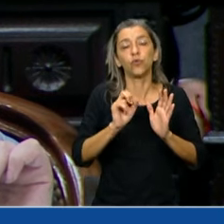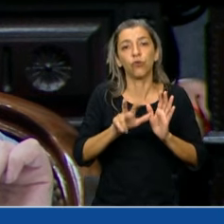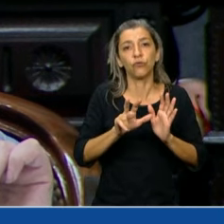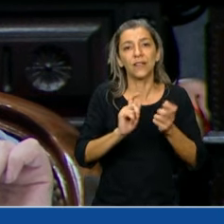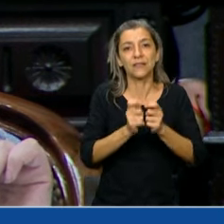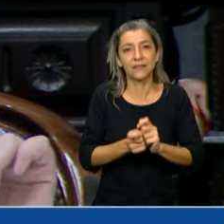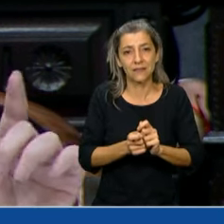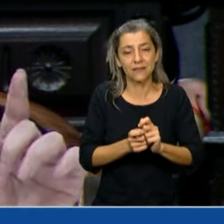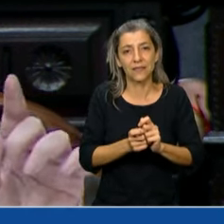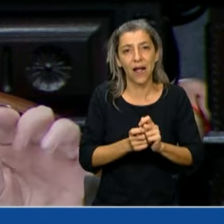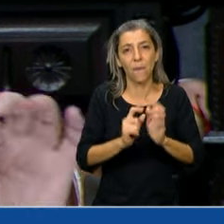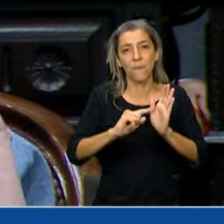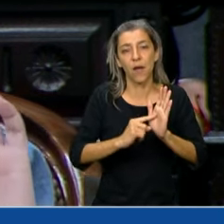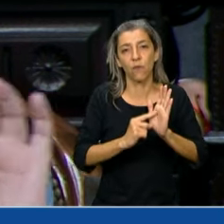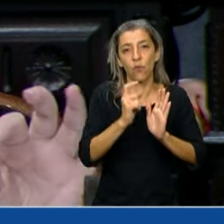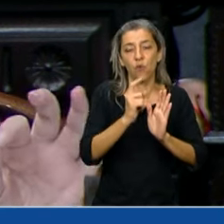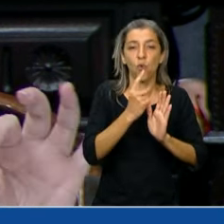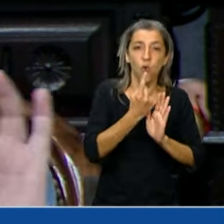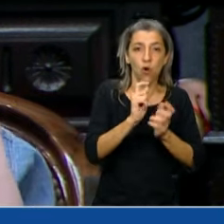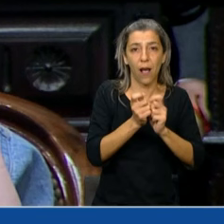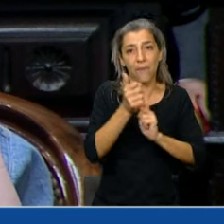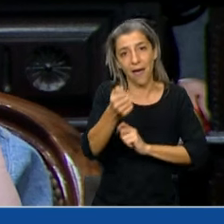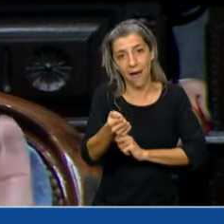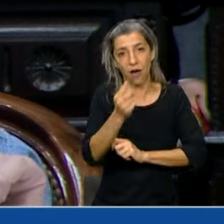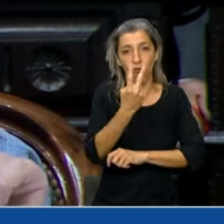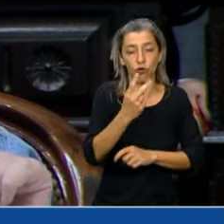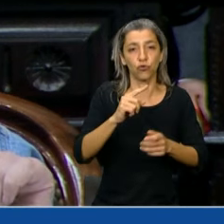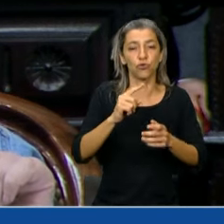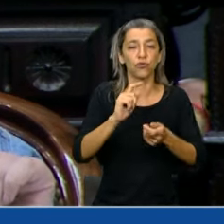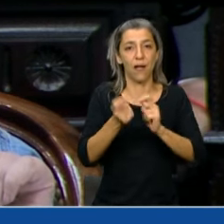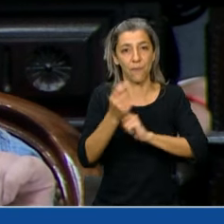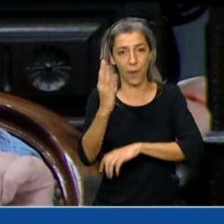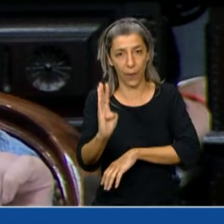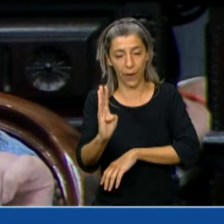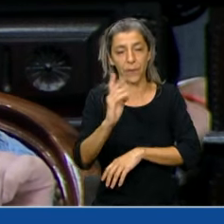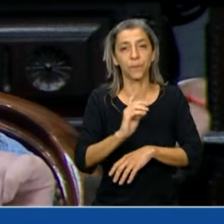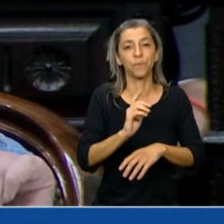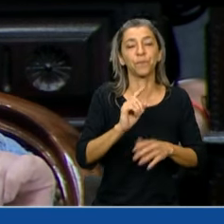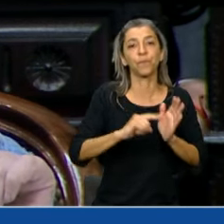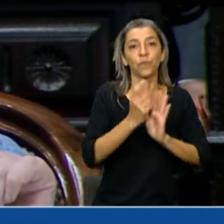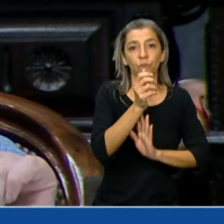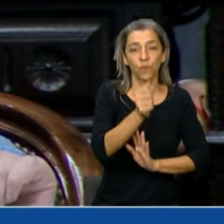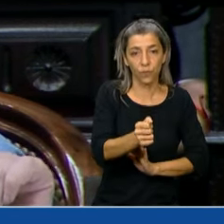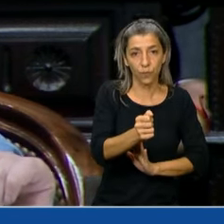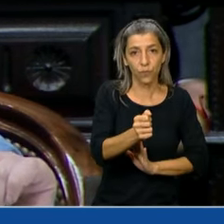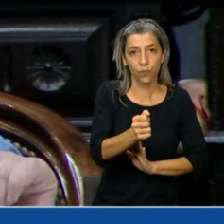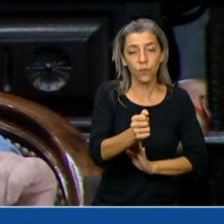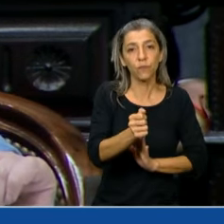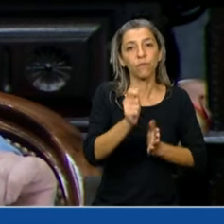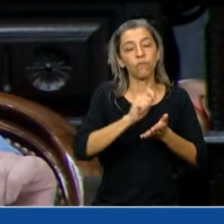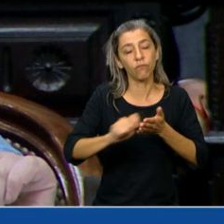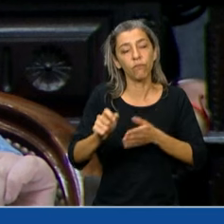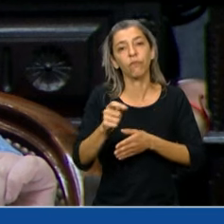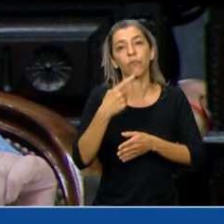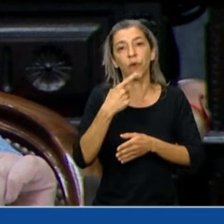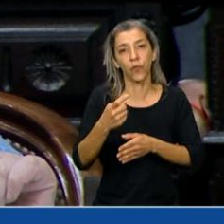incisos el 1 por a y el 2 por B quedando el inciso a redactado de la siguiente manera en lo que respecta a